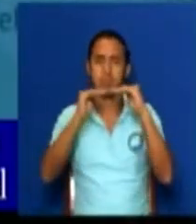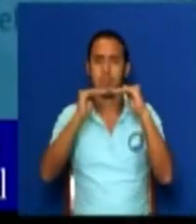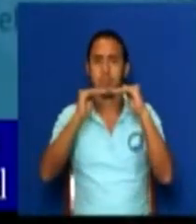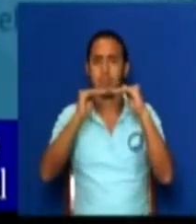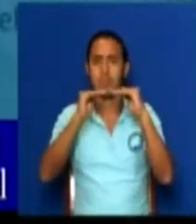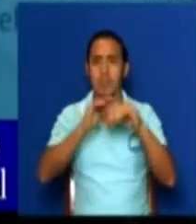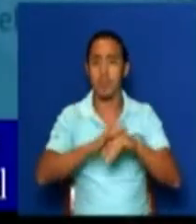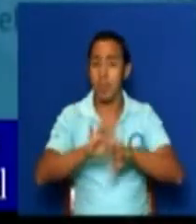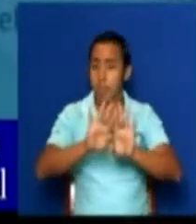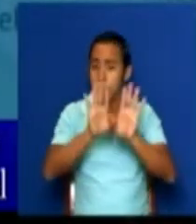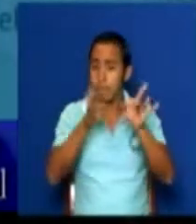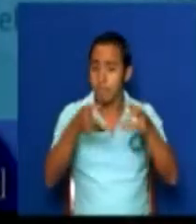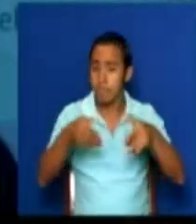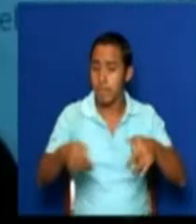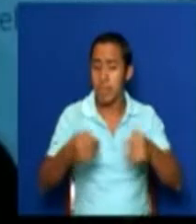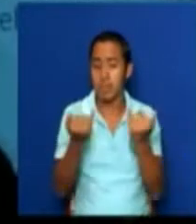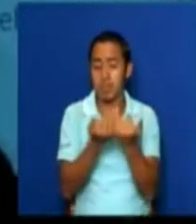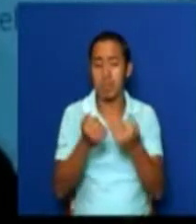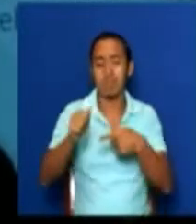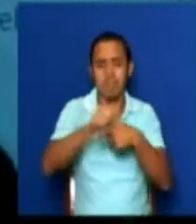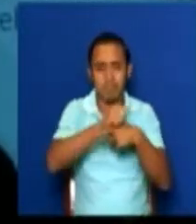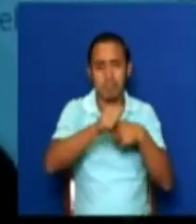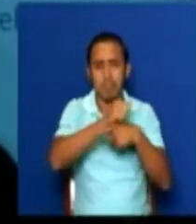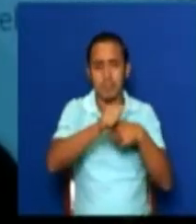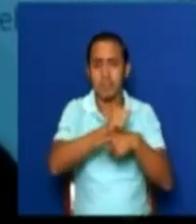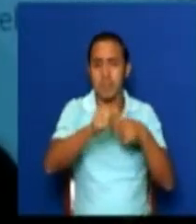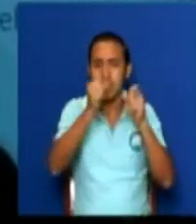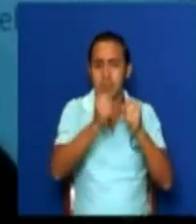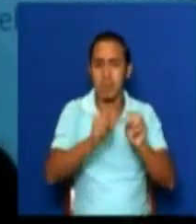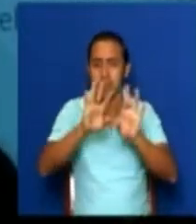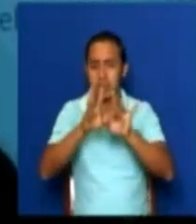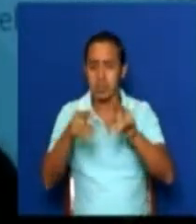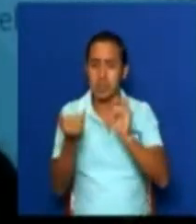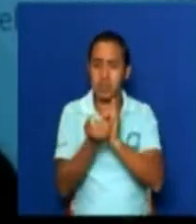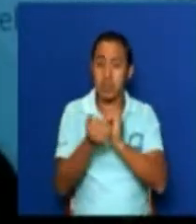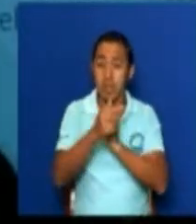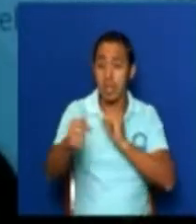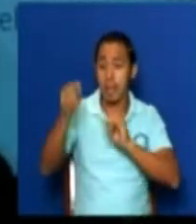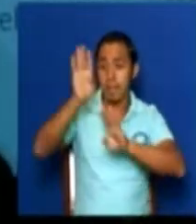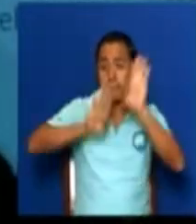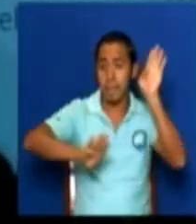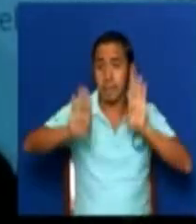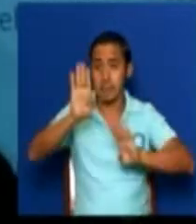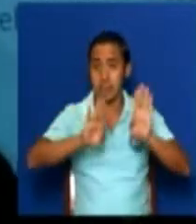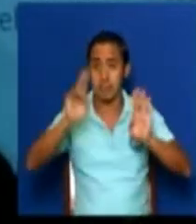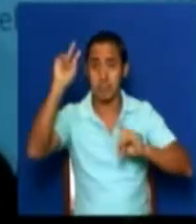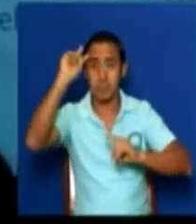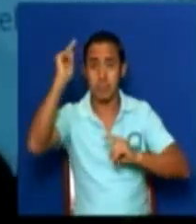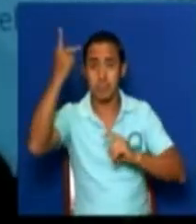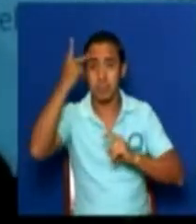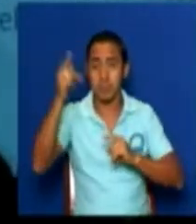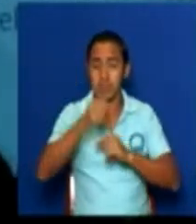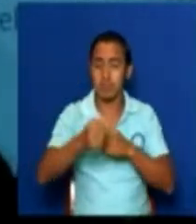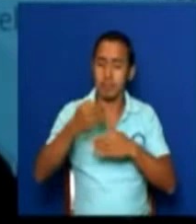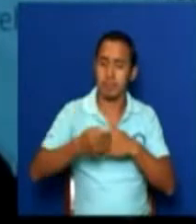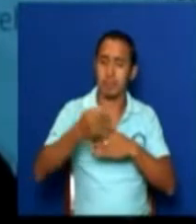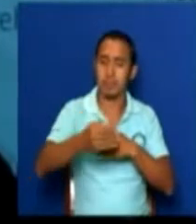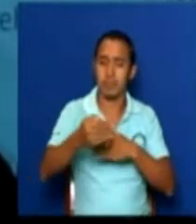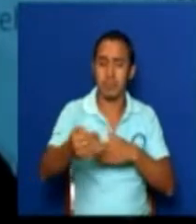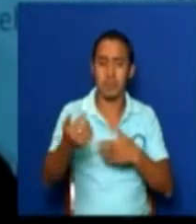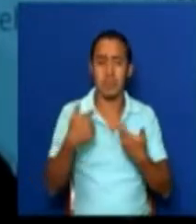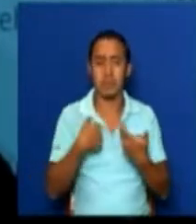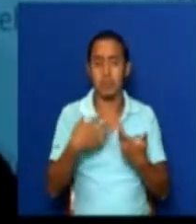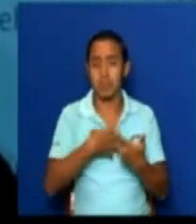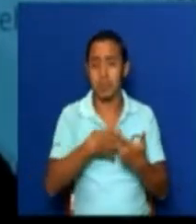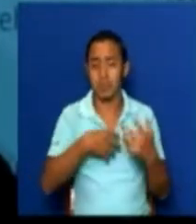derechos de la mujer con la práctica de la igualdad y equidad de género y el respeto a su participación política, que es el proceso que mantiene